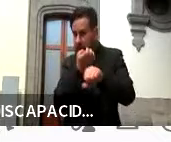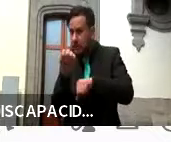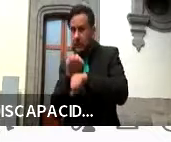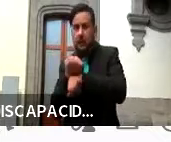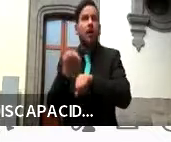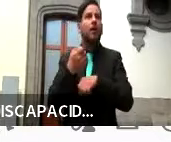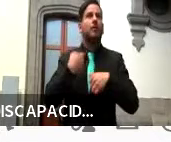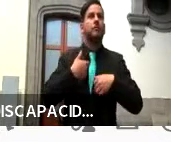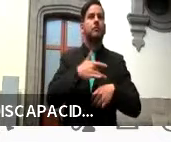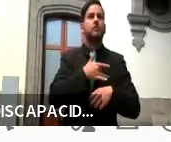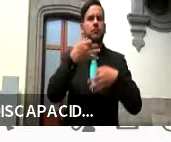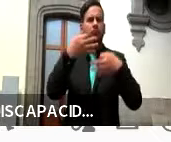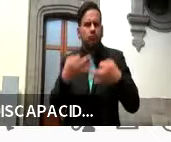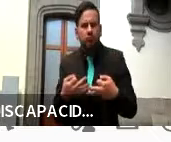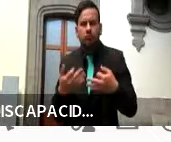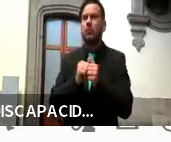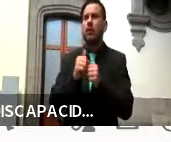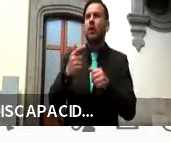implementación